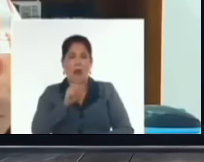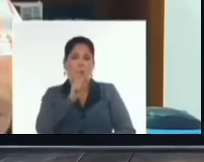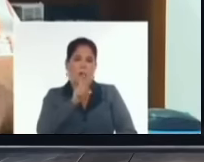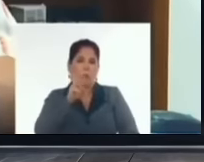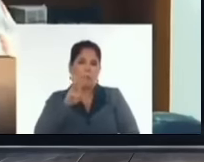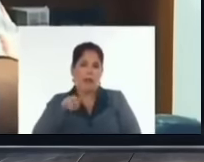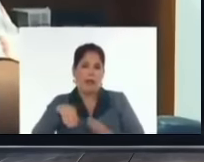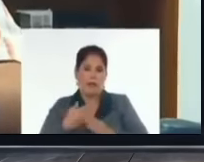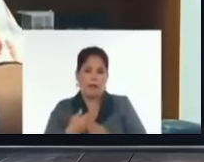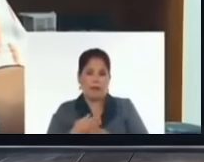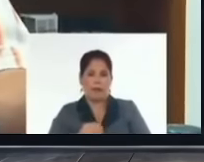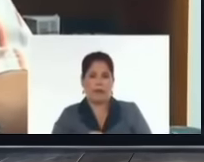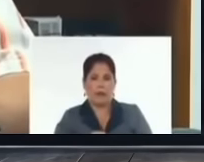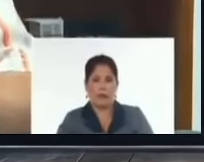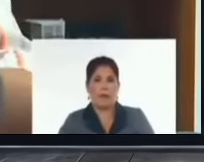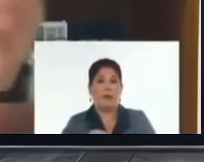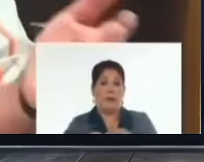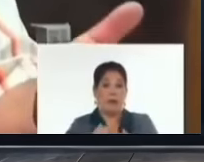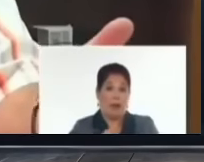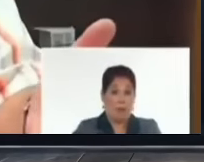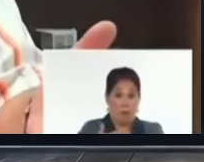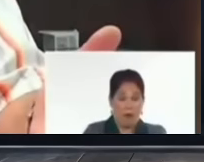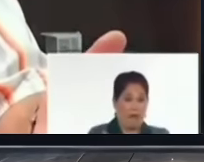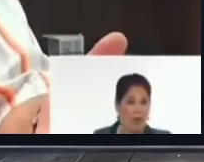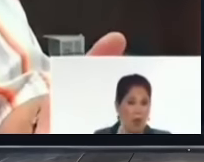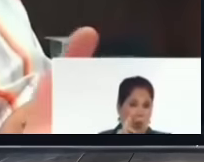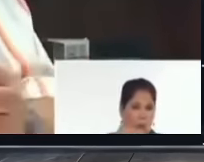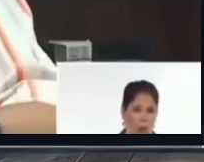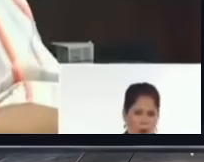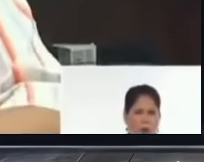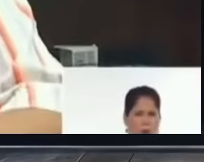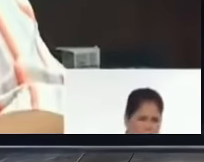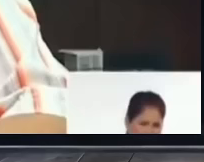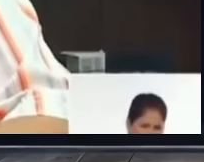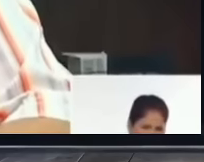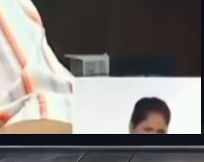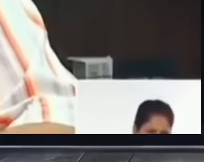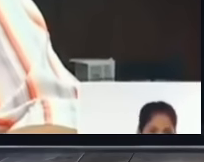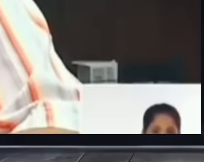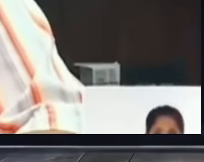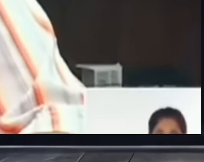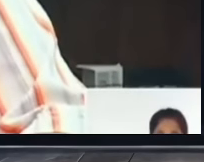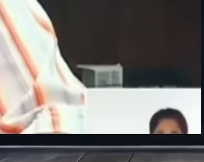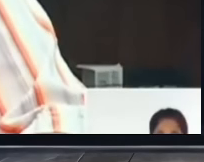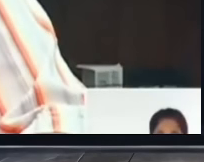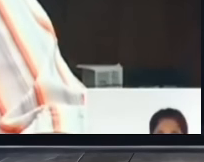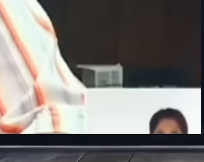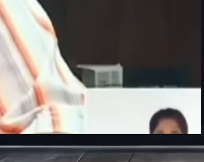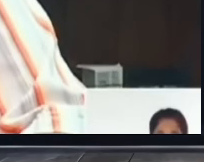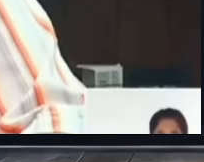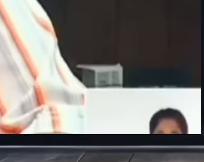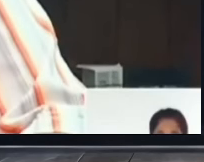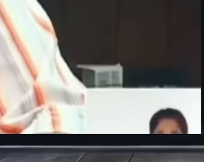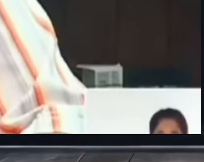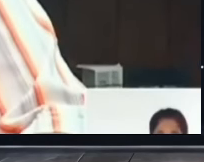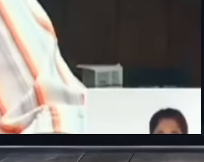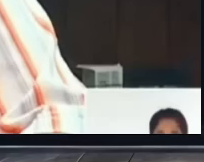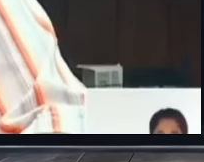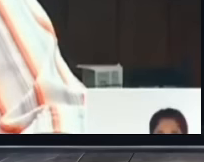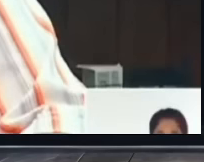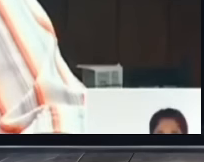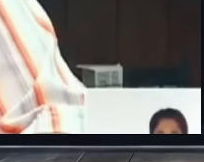acá entra una cantidad de combustible que lo dijimos Hace unos días cuando nos reunimos con toda la prensa ese barco de